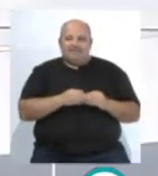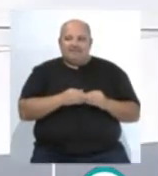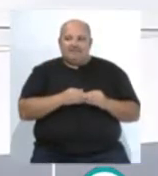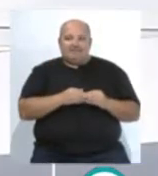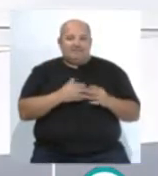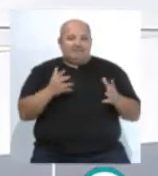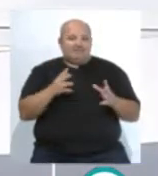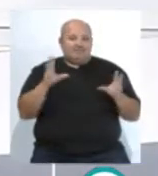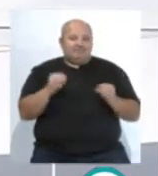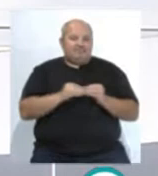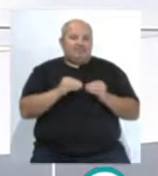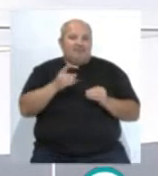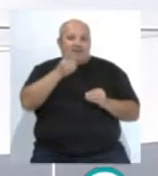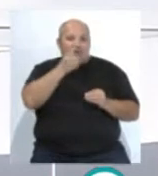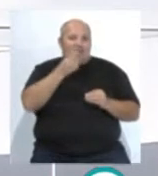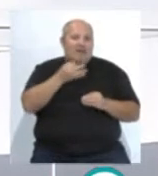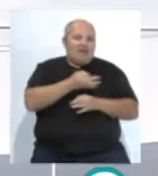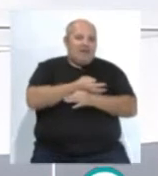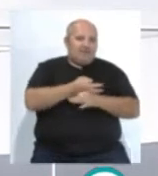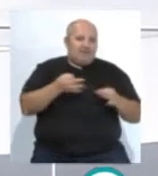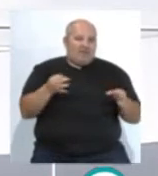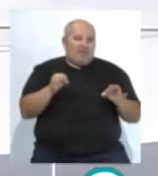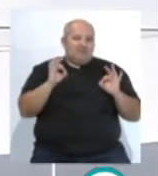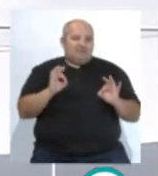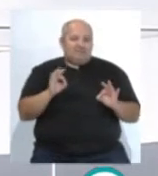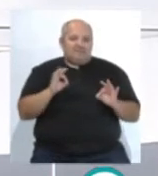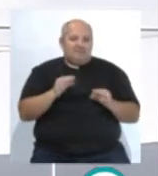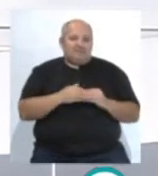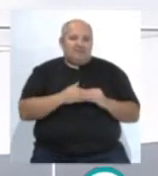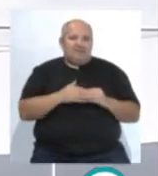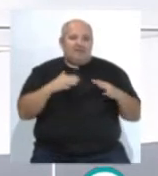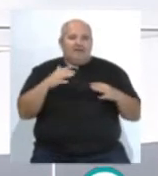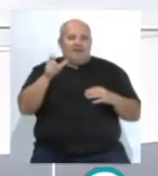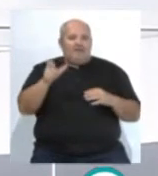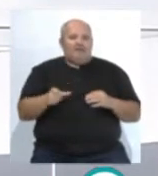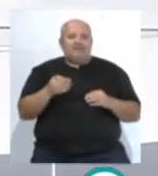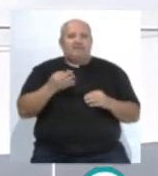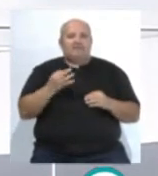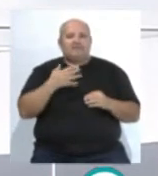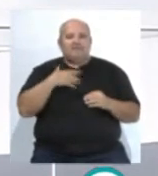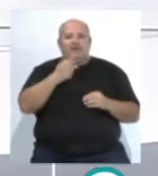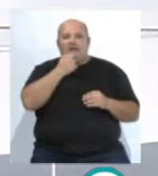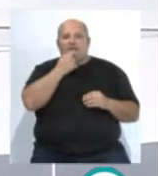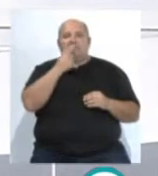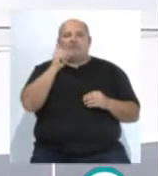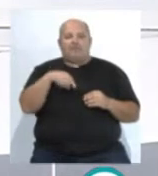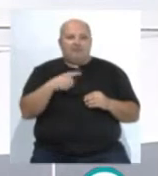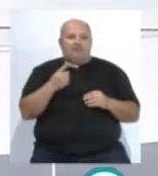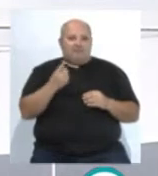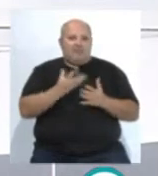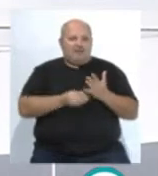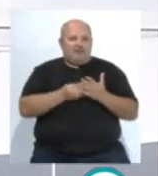pero bueno, hablando de errores y de aciertos, porque aquí hablamos de los futbolistas, pero los árbitros también están